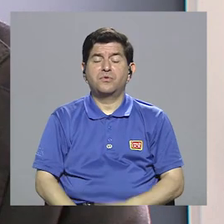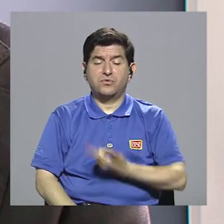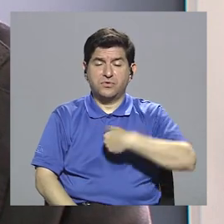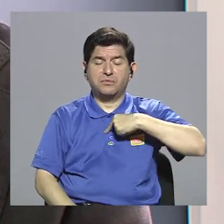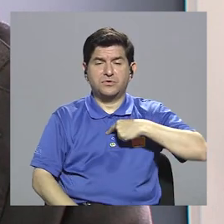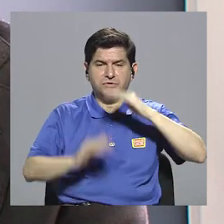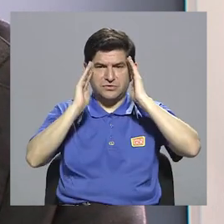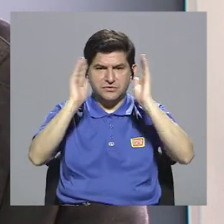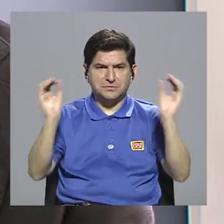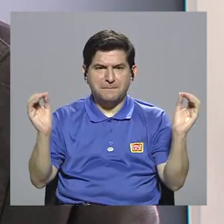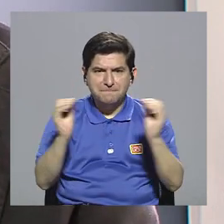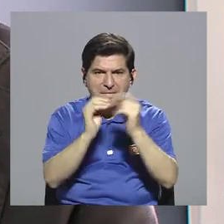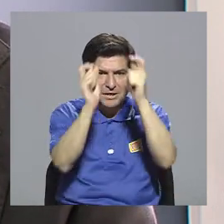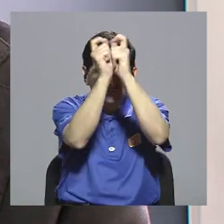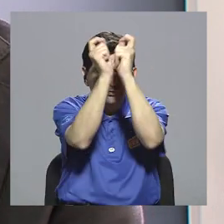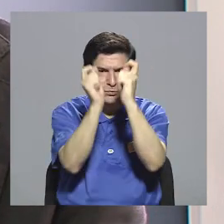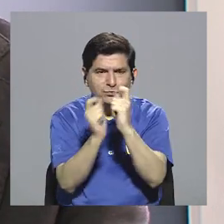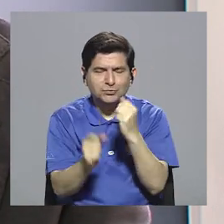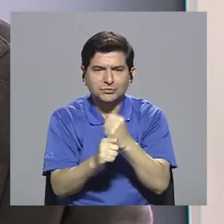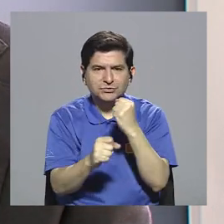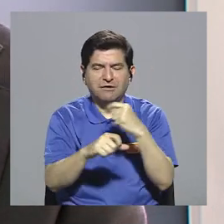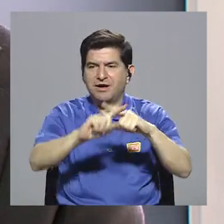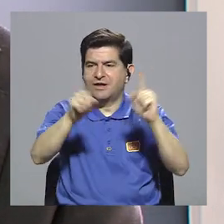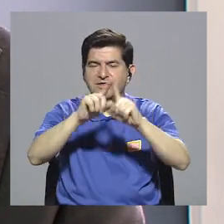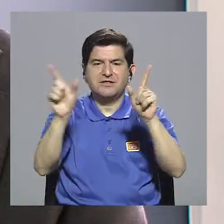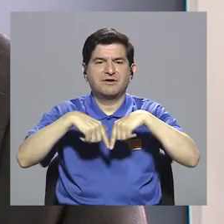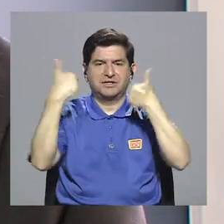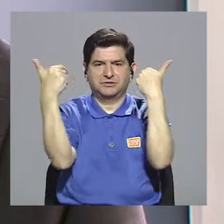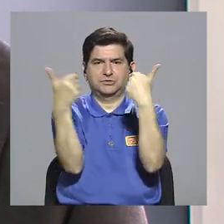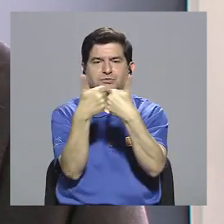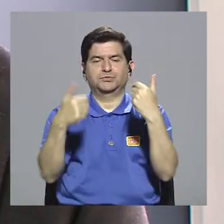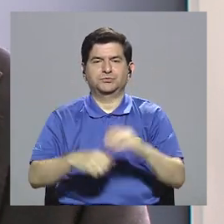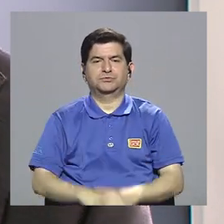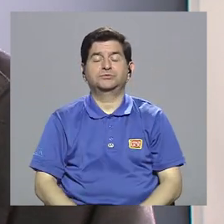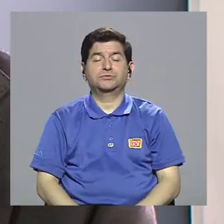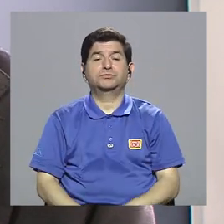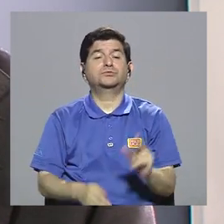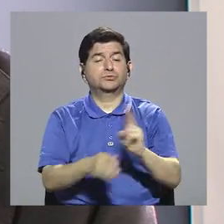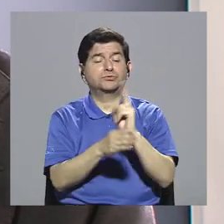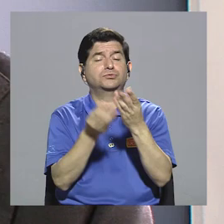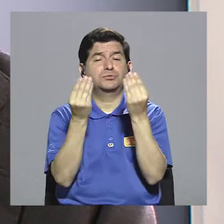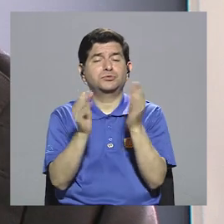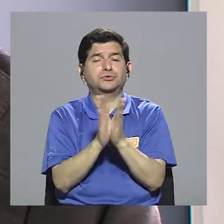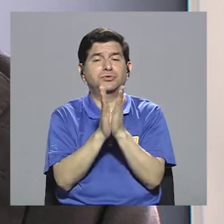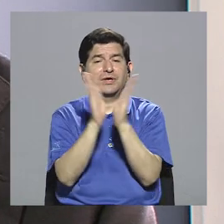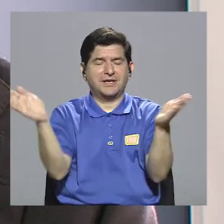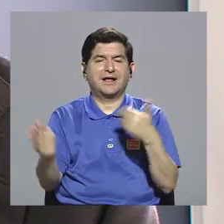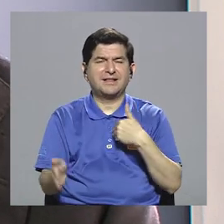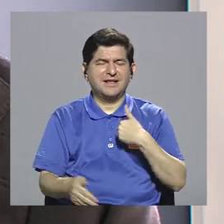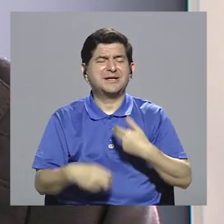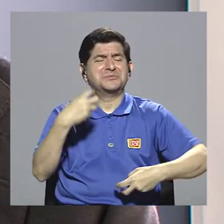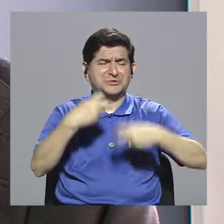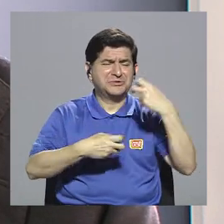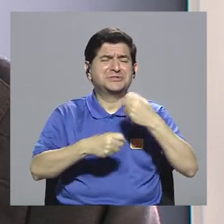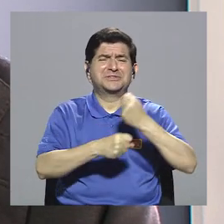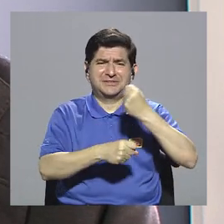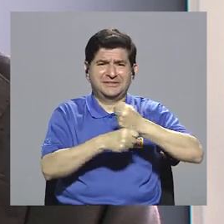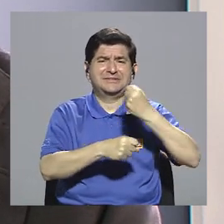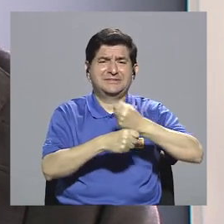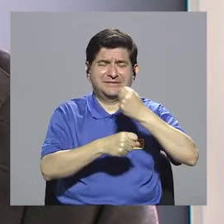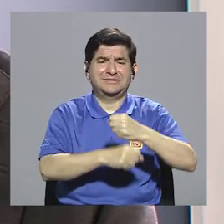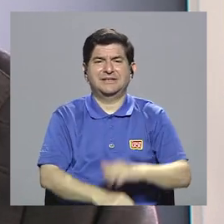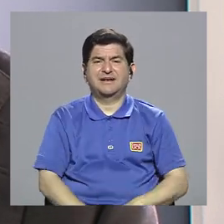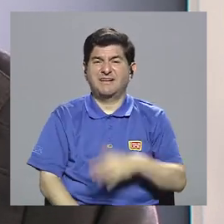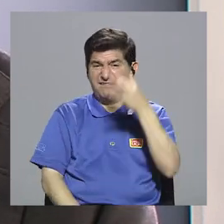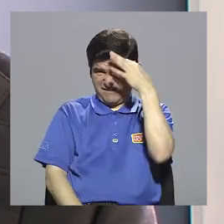mucho más aspectos para trabajar intersectorialmente palabra muy utilizada pero en general tenemos mucha dificultad para trabajarlas